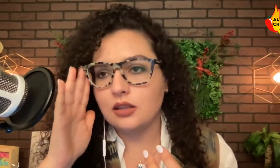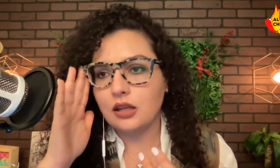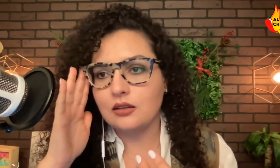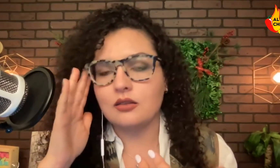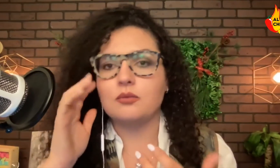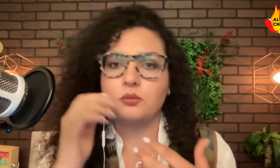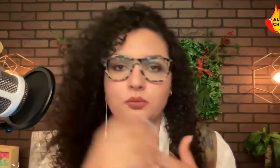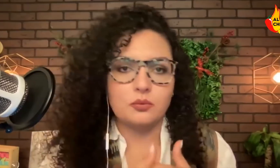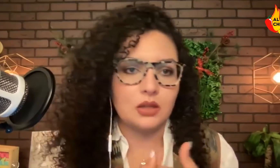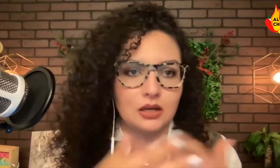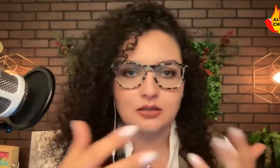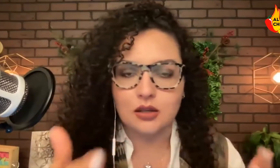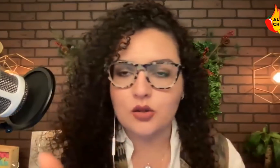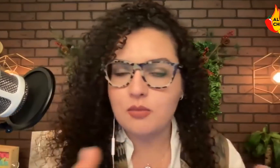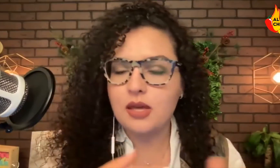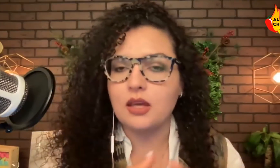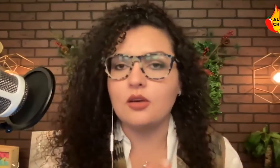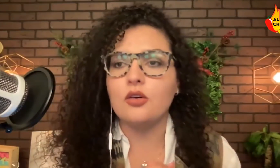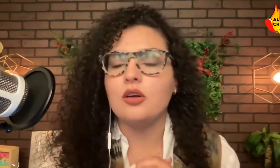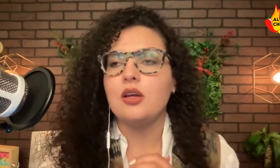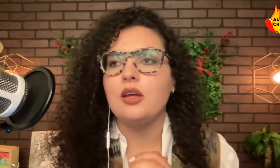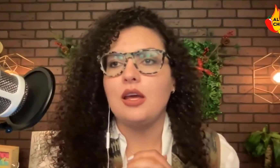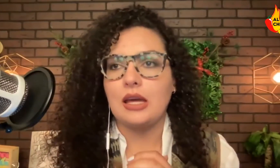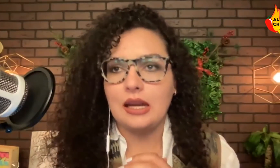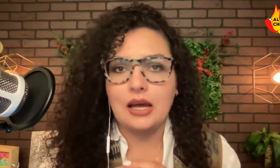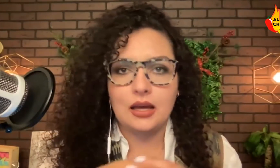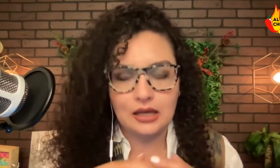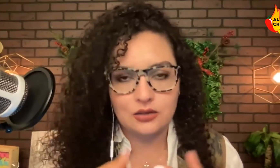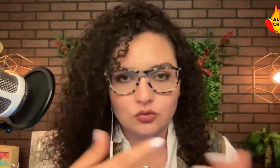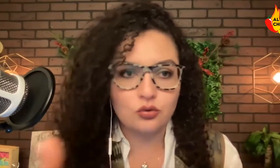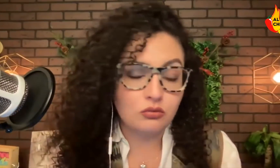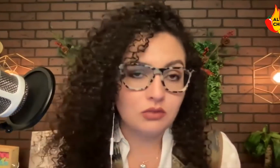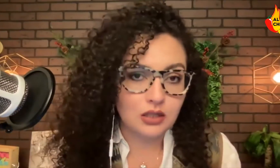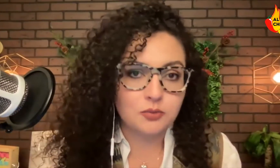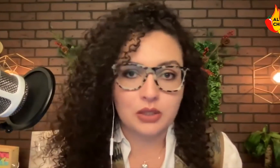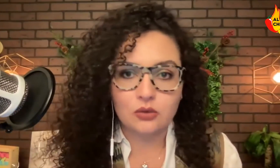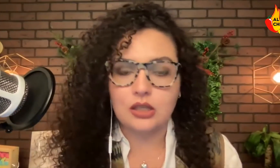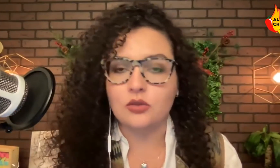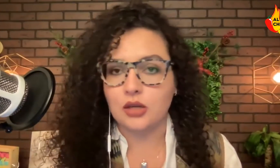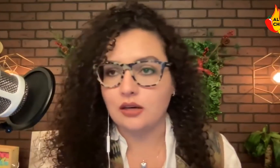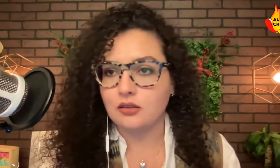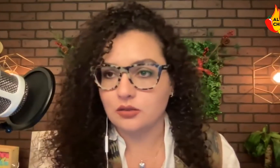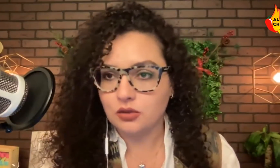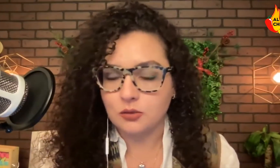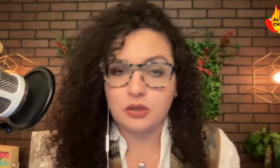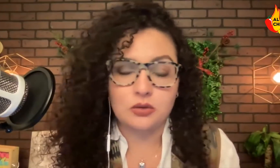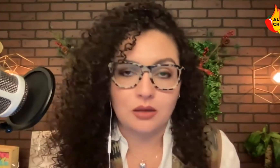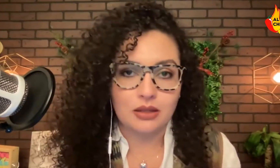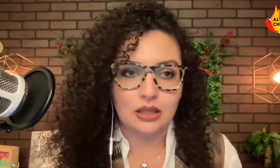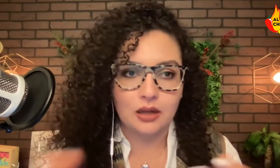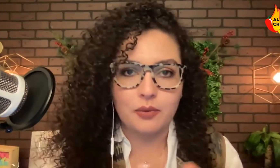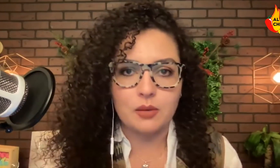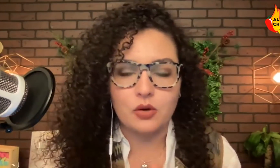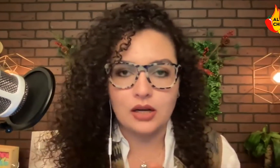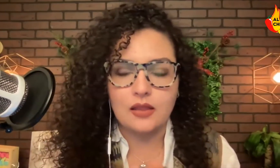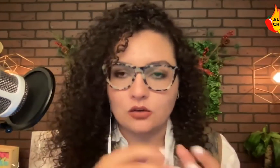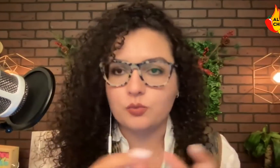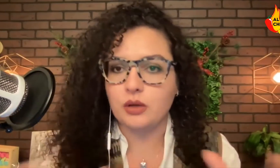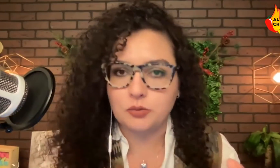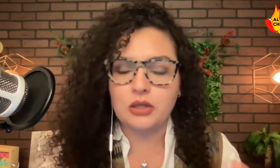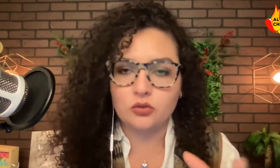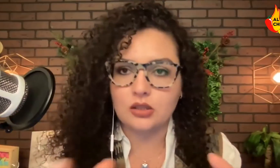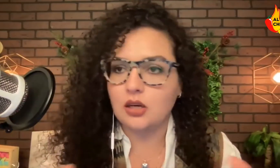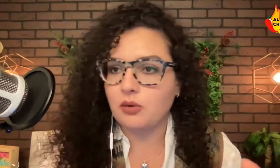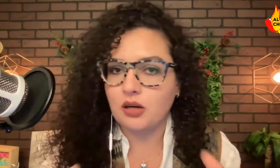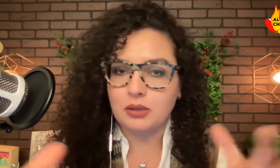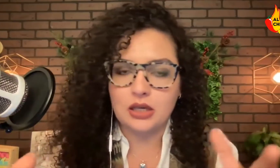Horacio Duarte del Estado de México es un experto electoral, es un experto en la materia para Morena, de